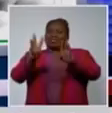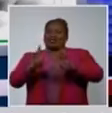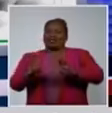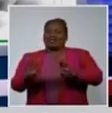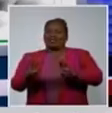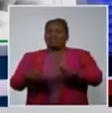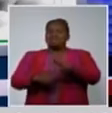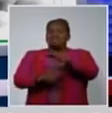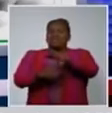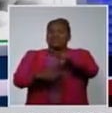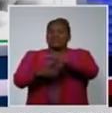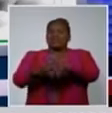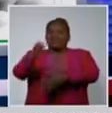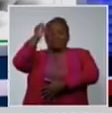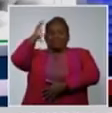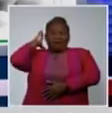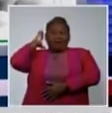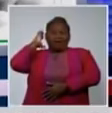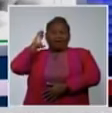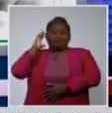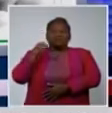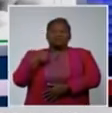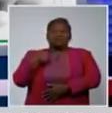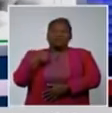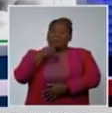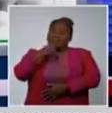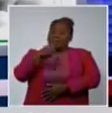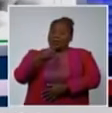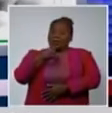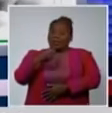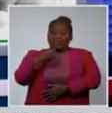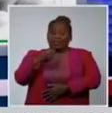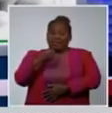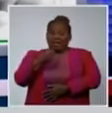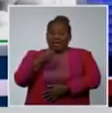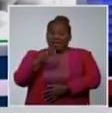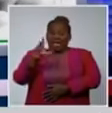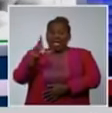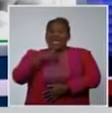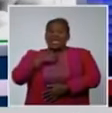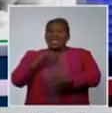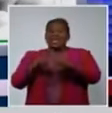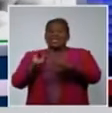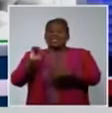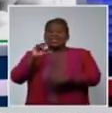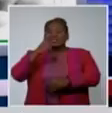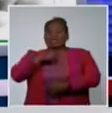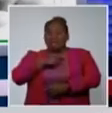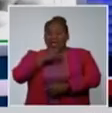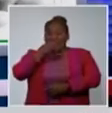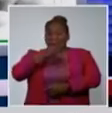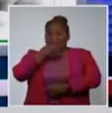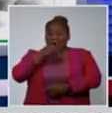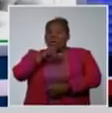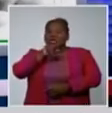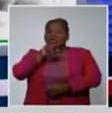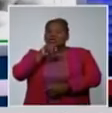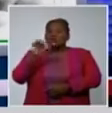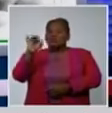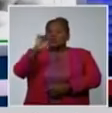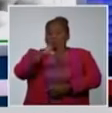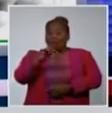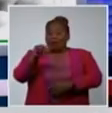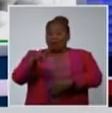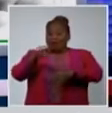y mi colega letizia de martínez hernández periodista decía en su cuenta en twitter esta mañana hoy la habana se